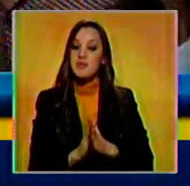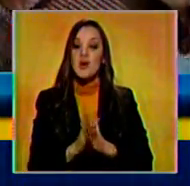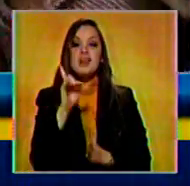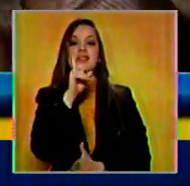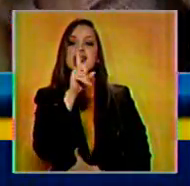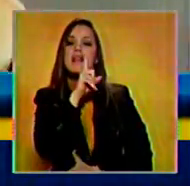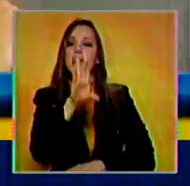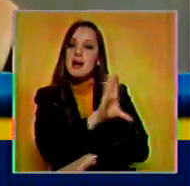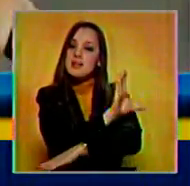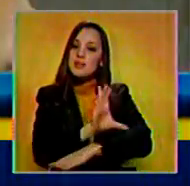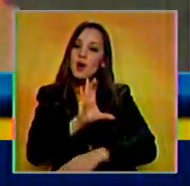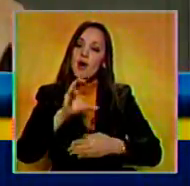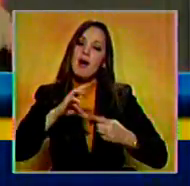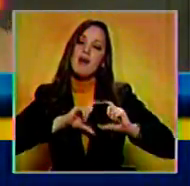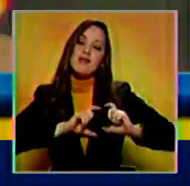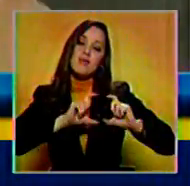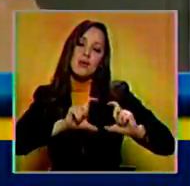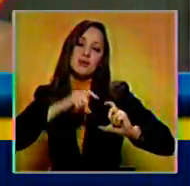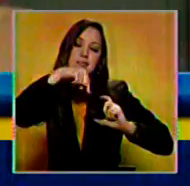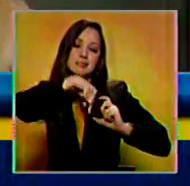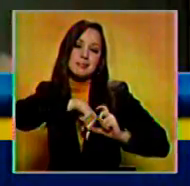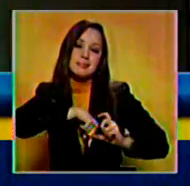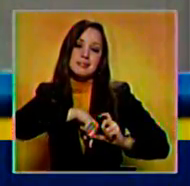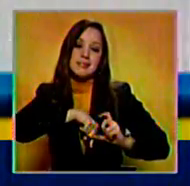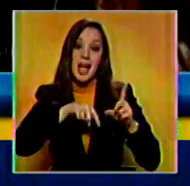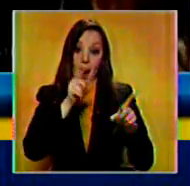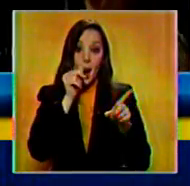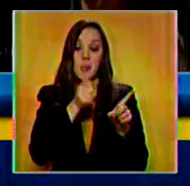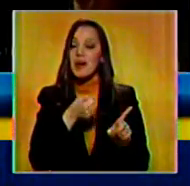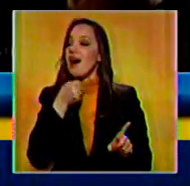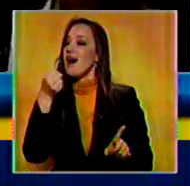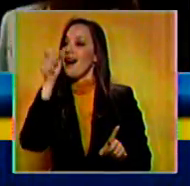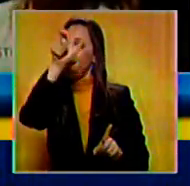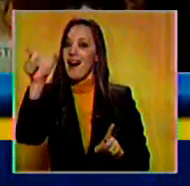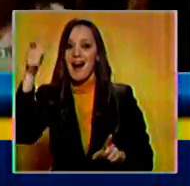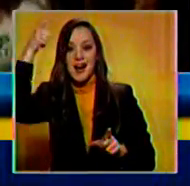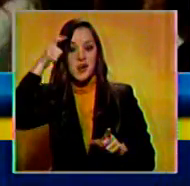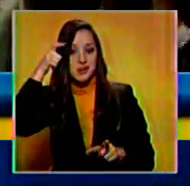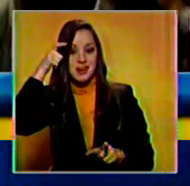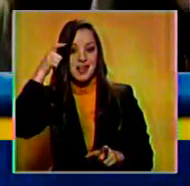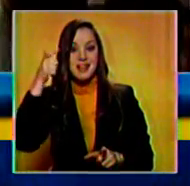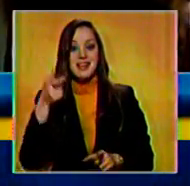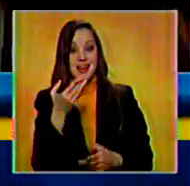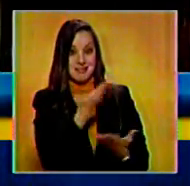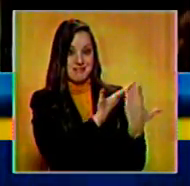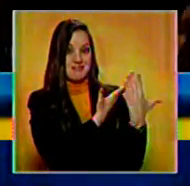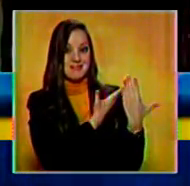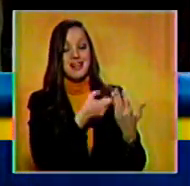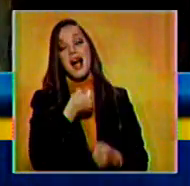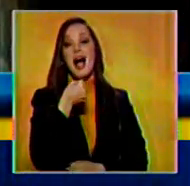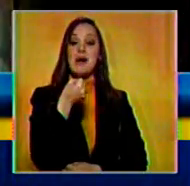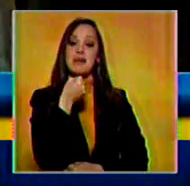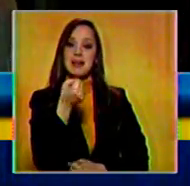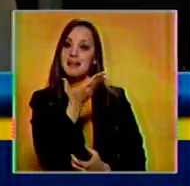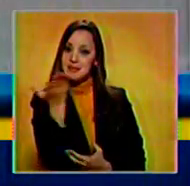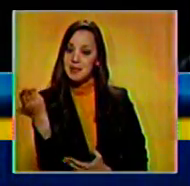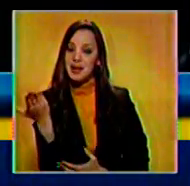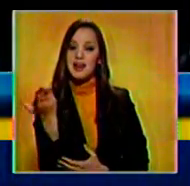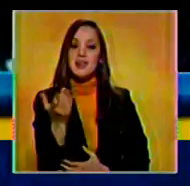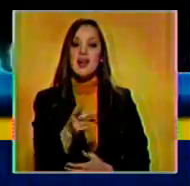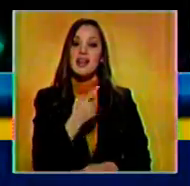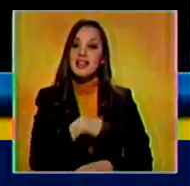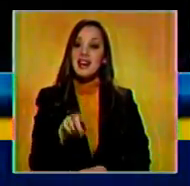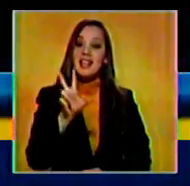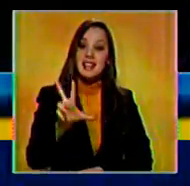Corazón Profundo, cantará en Madrid para los Reyes de España al concluir una visita de Estado de 3 días del presidente